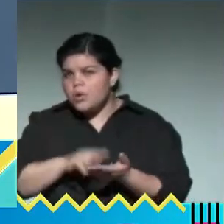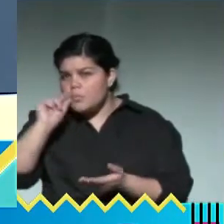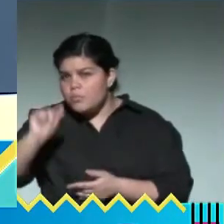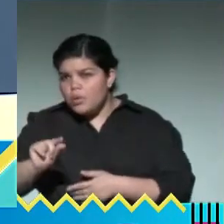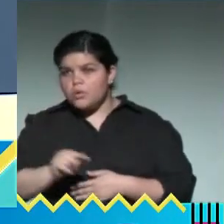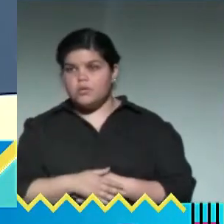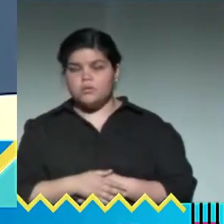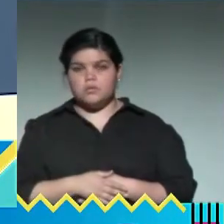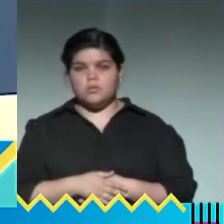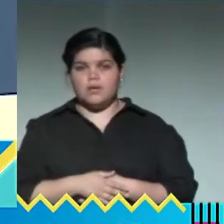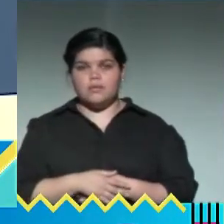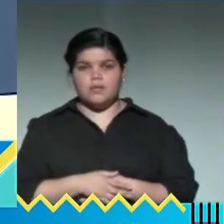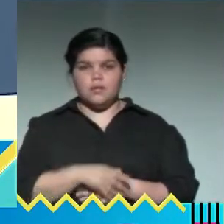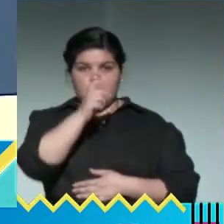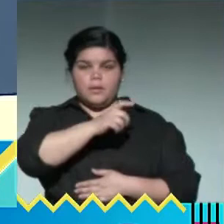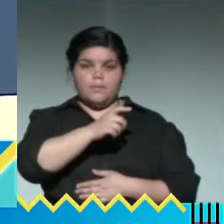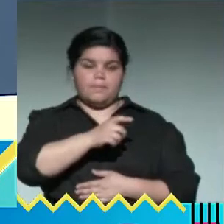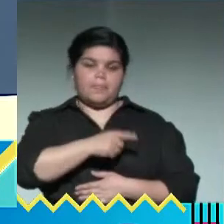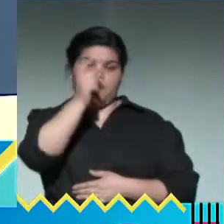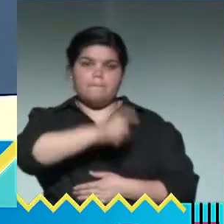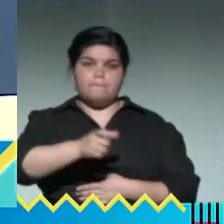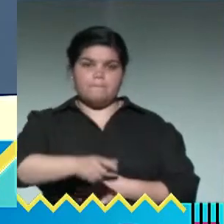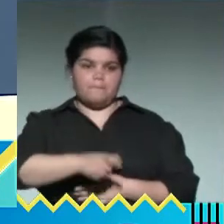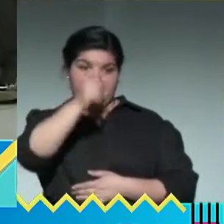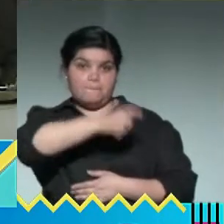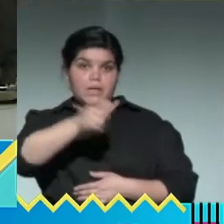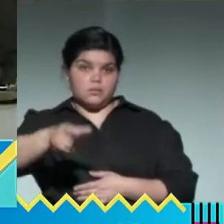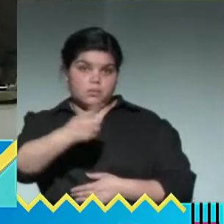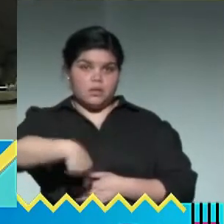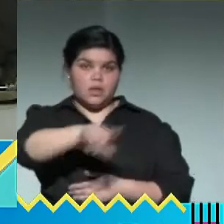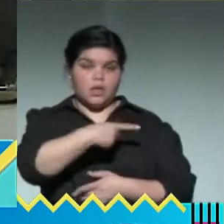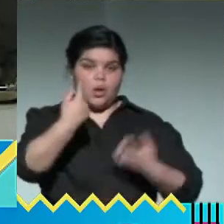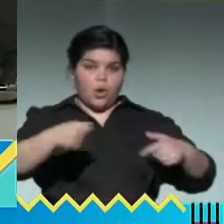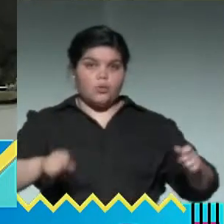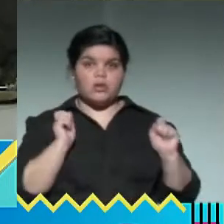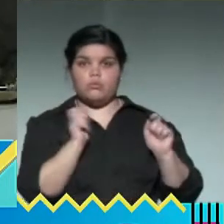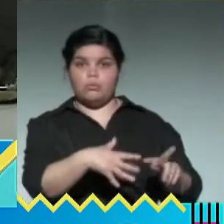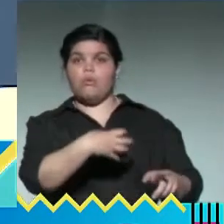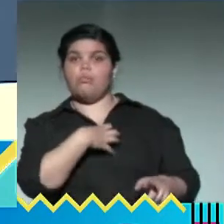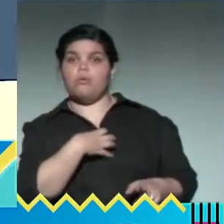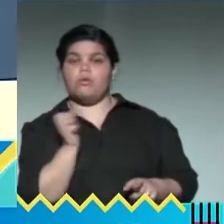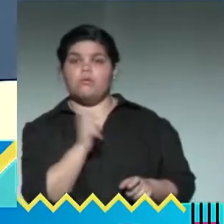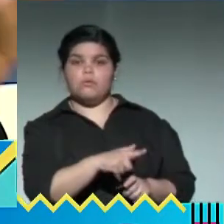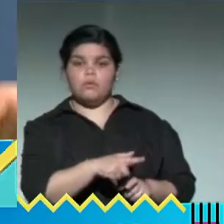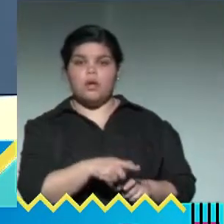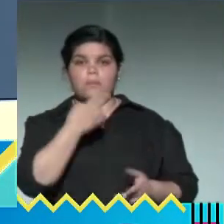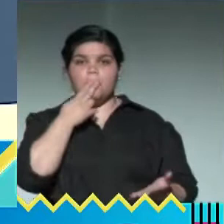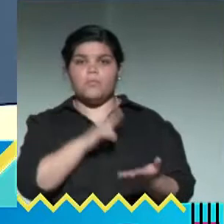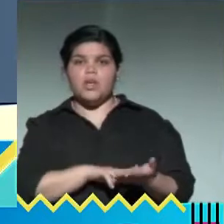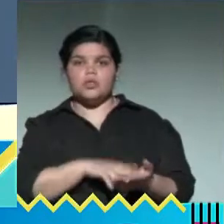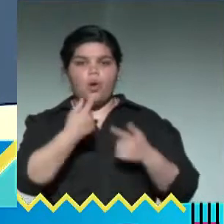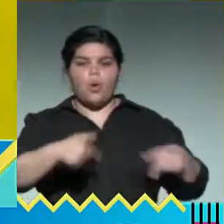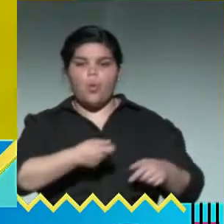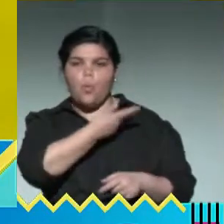el patrimonio de los grandes capitales en personas físicas, digamos, y por ejemplo grava muchas tenencias en el